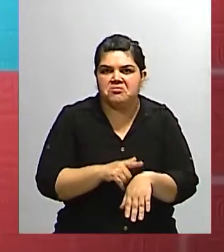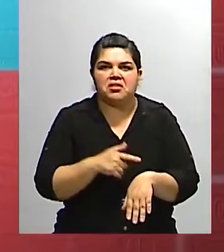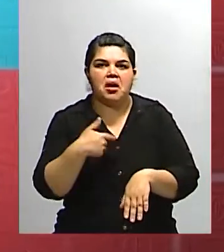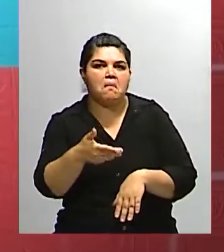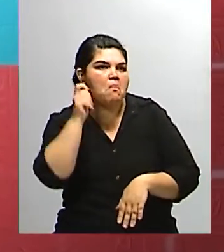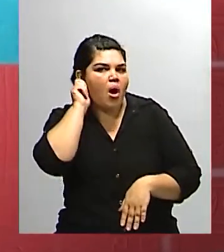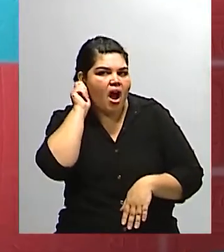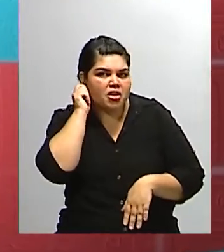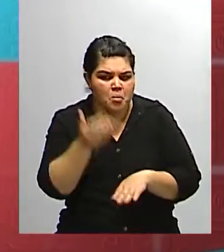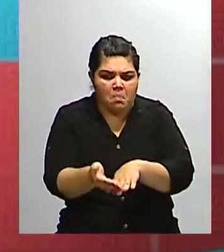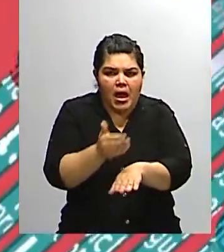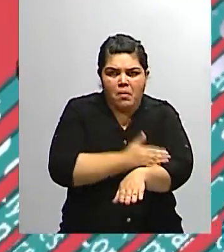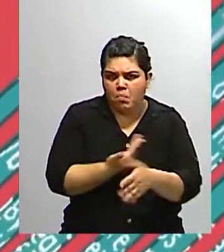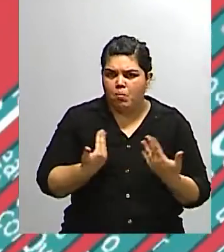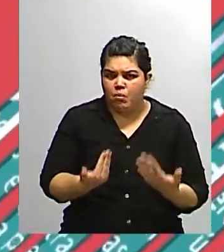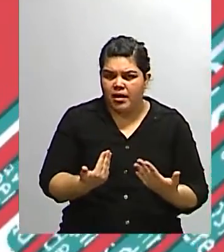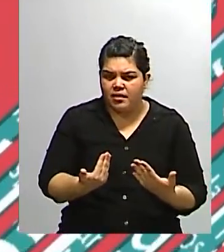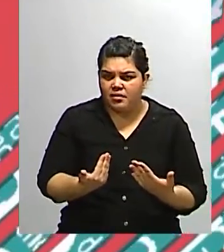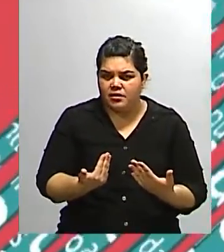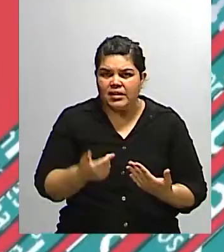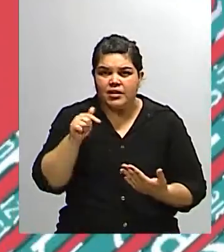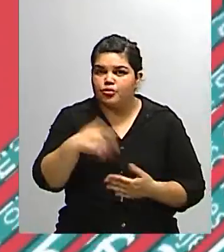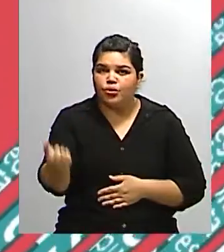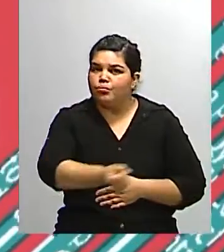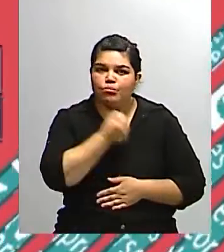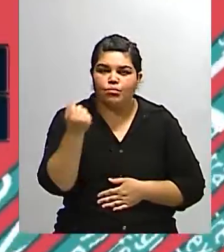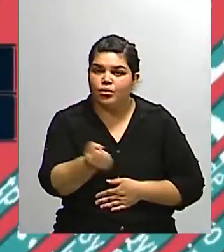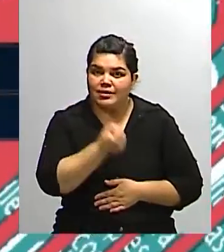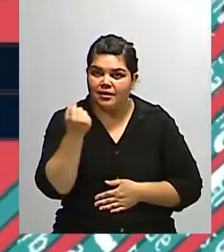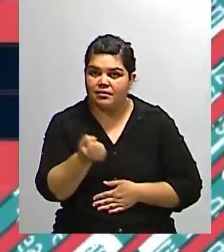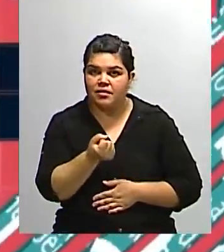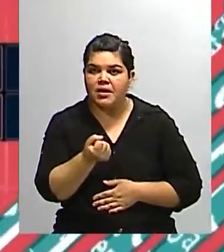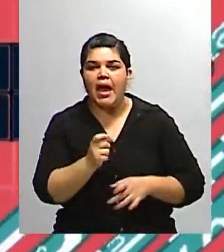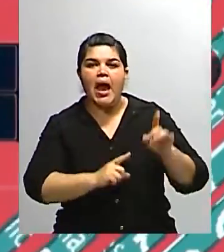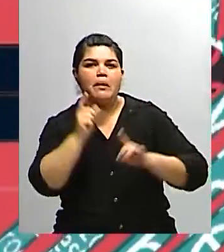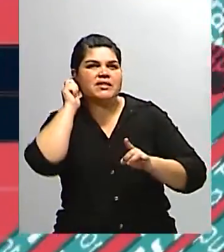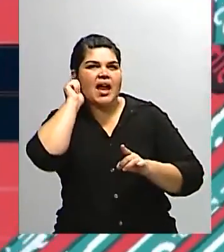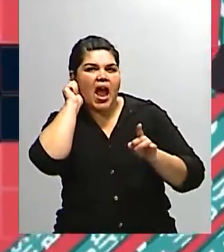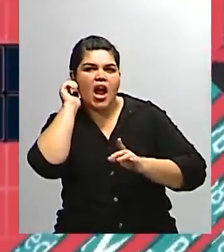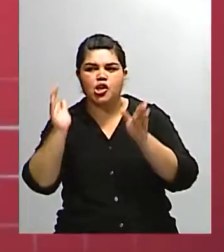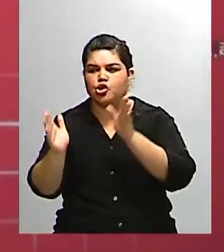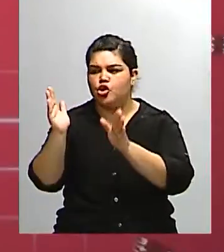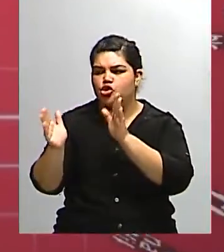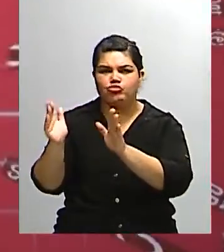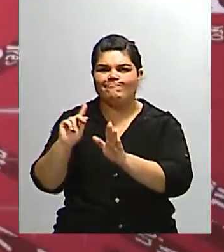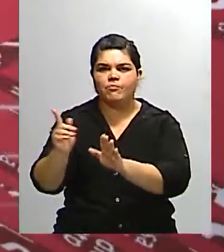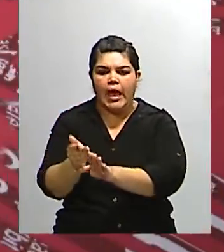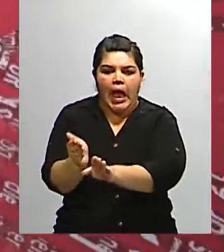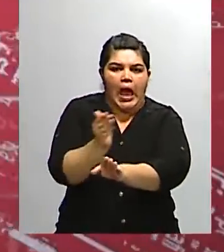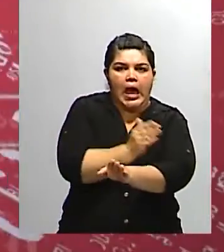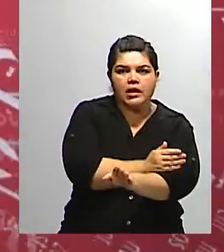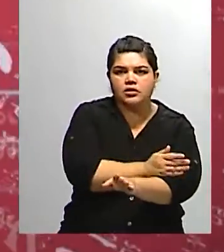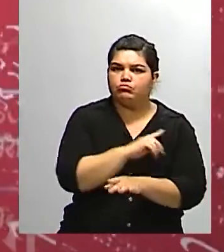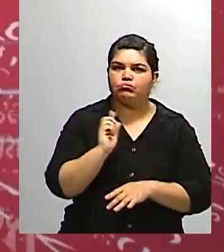que también en lo cual se hace hincapié, porque eso también es fundamental, porque tal vez no estamos en esa edad que usted está haciendo referencia y